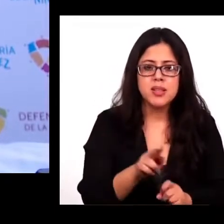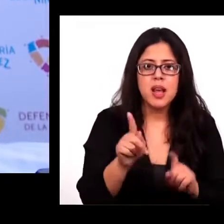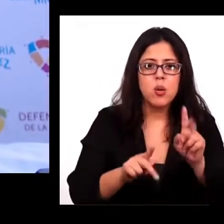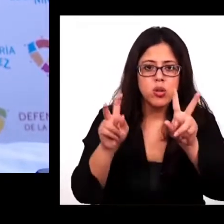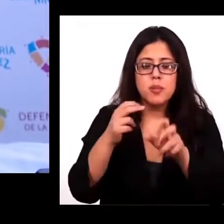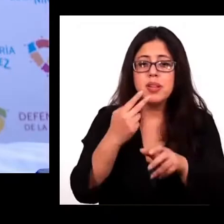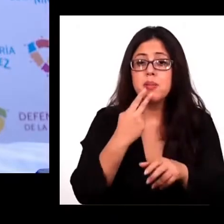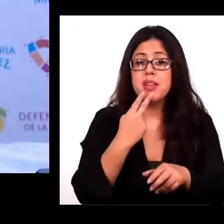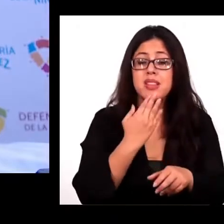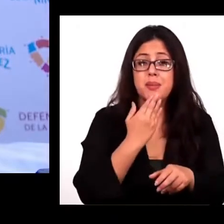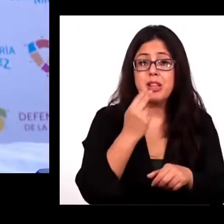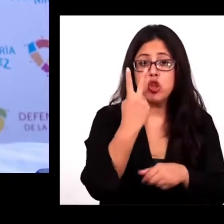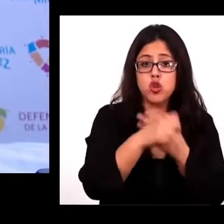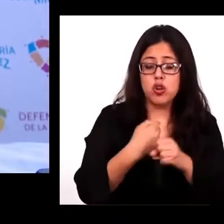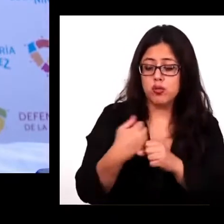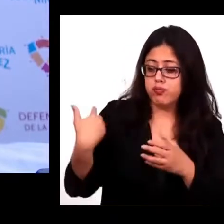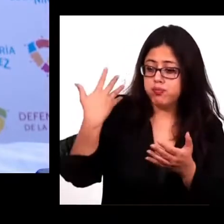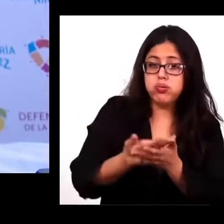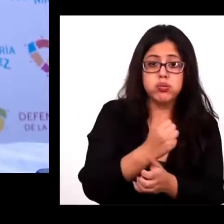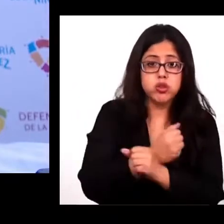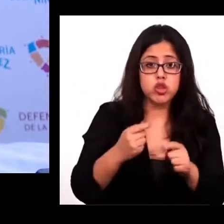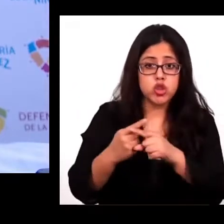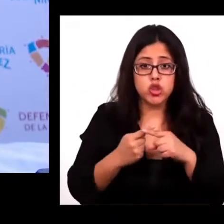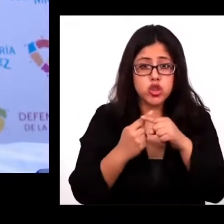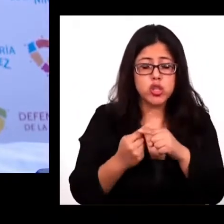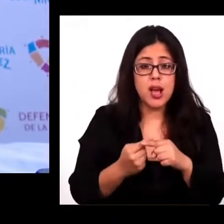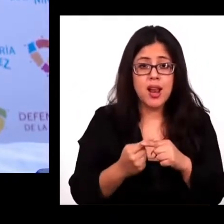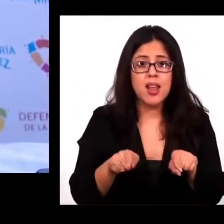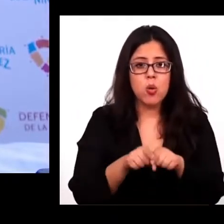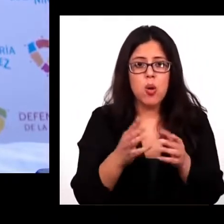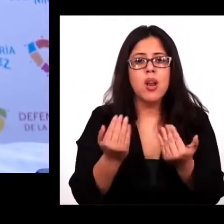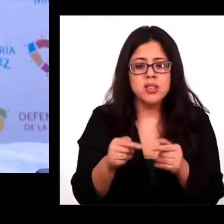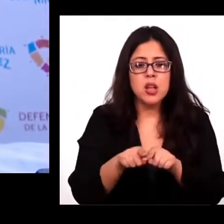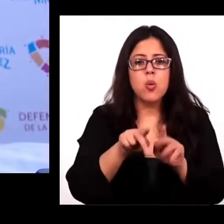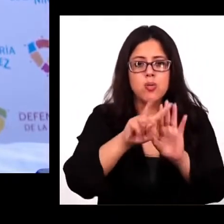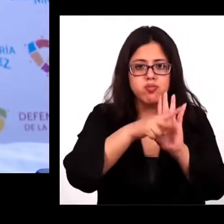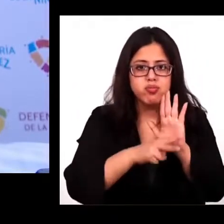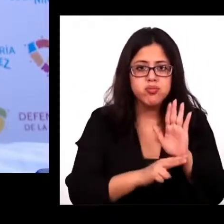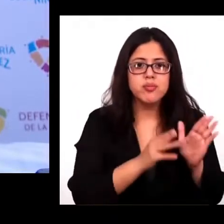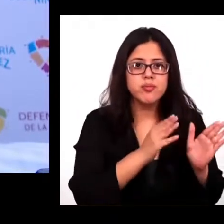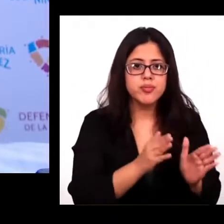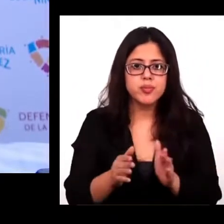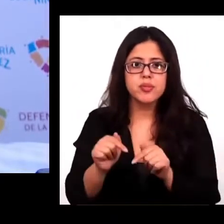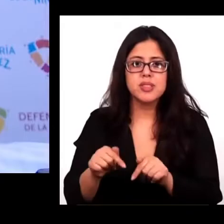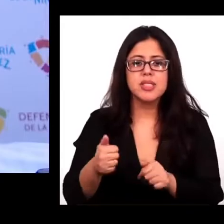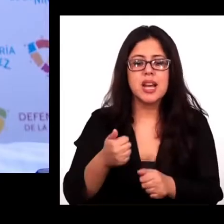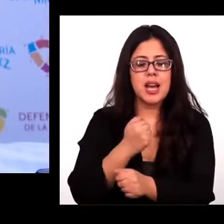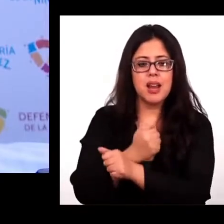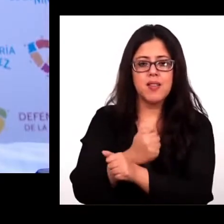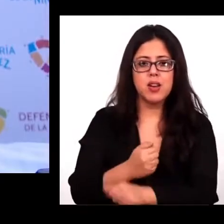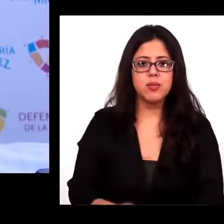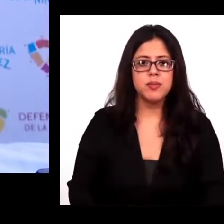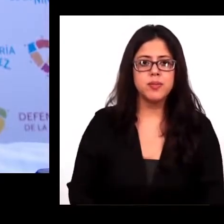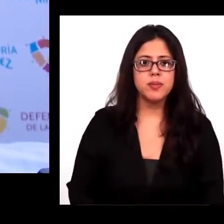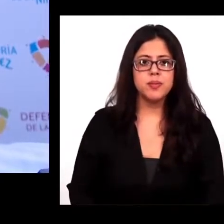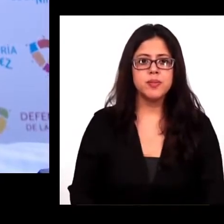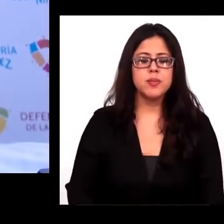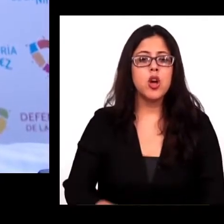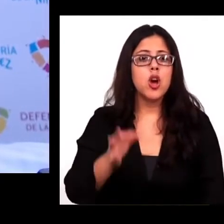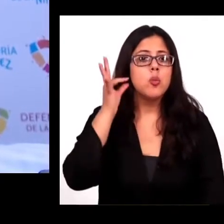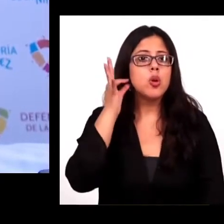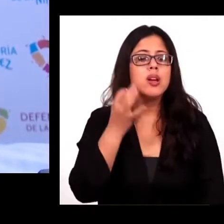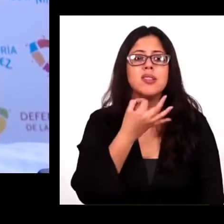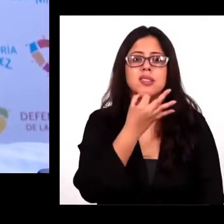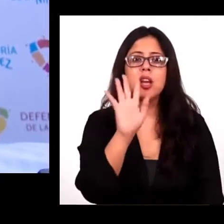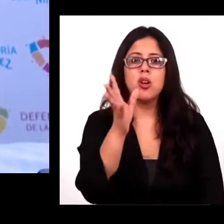de ocurrido el estallido nos parece que es necesario que se modifiquen estructuralmente en esa policía. Defensora, buenos días.